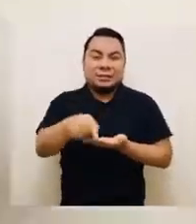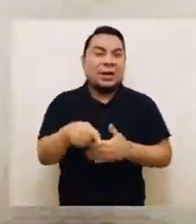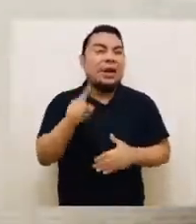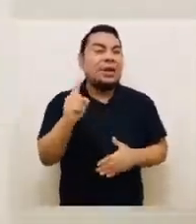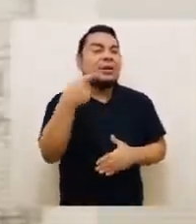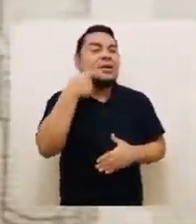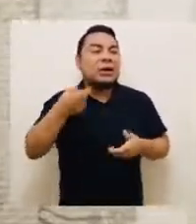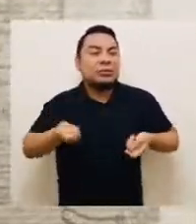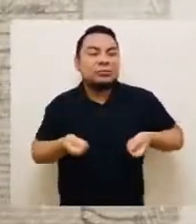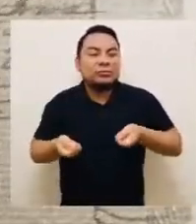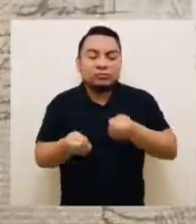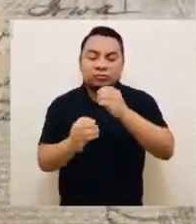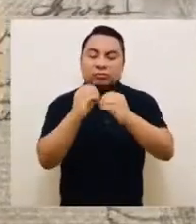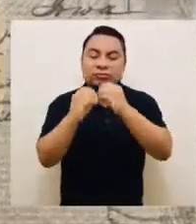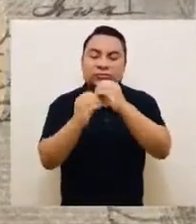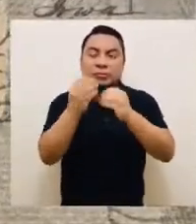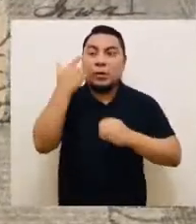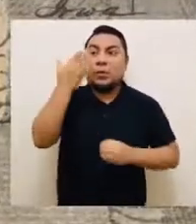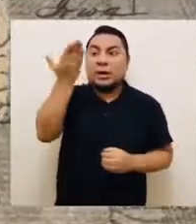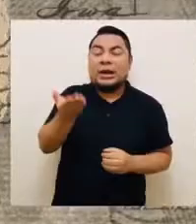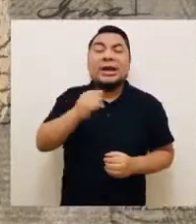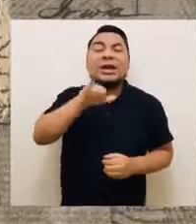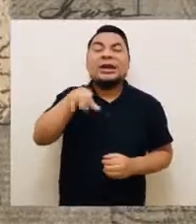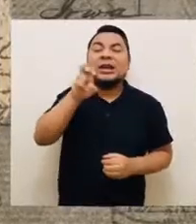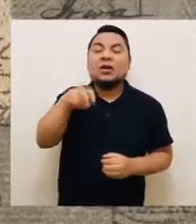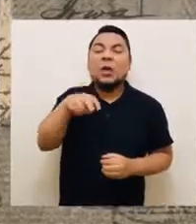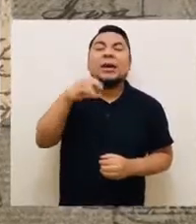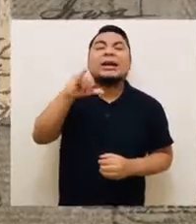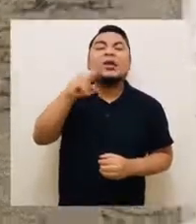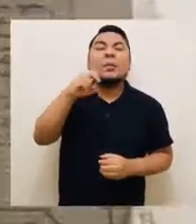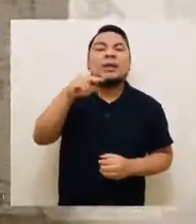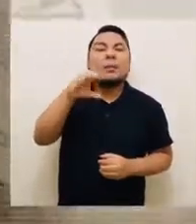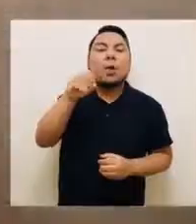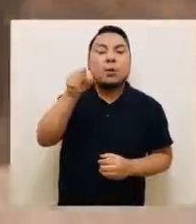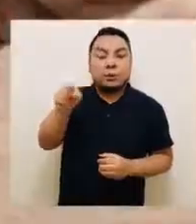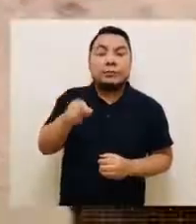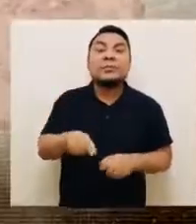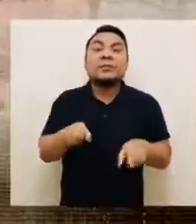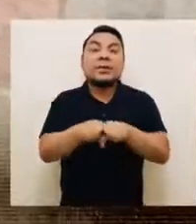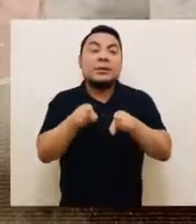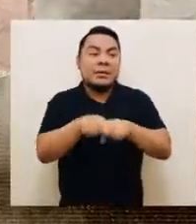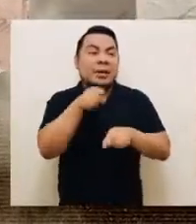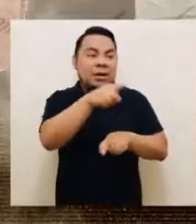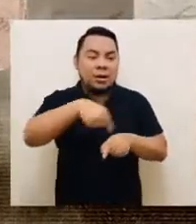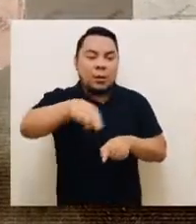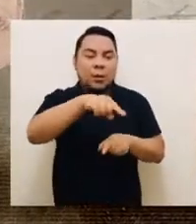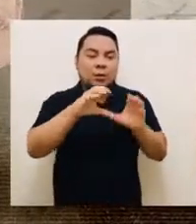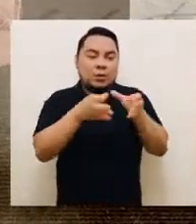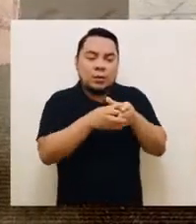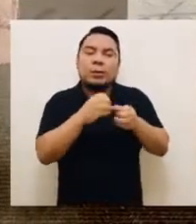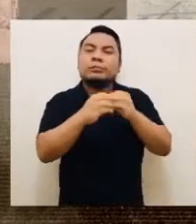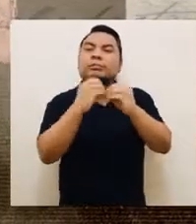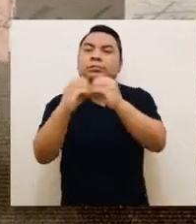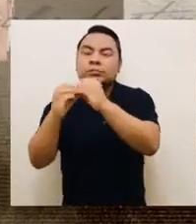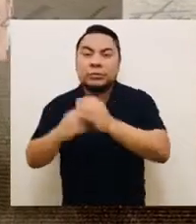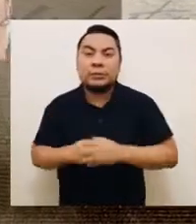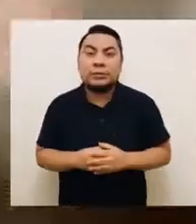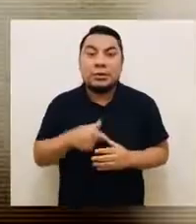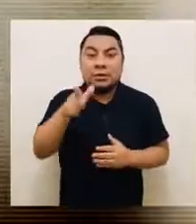Reyes. El tal vez primero de ellos se construyó por encargo de don Jerónimo de Aliaga, encomendero de Huaral y